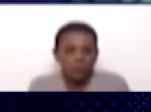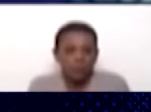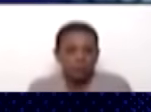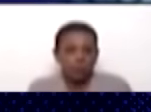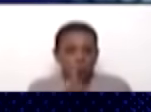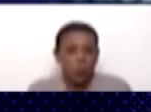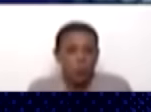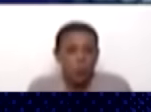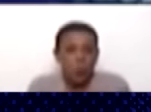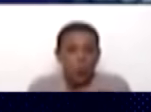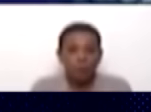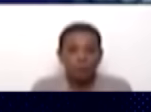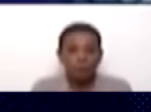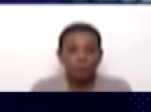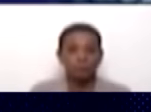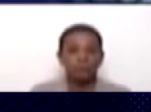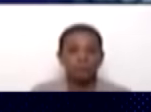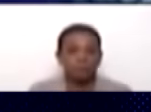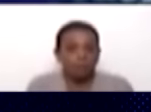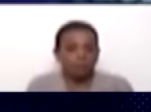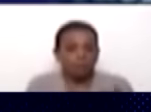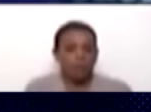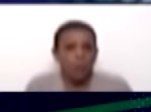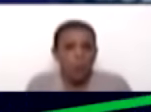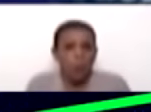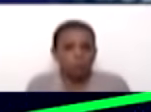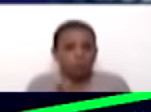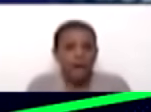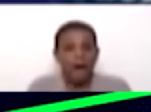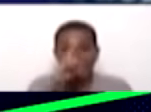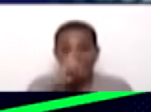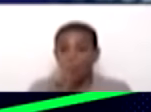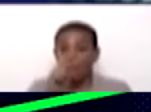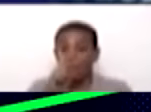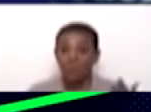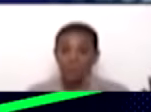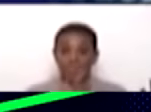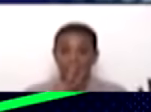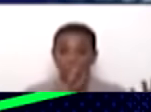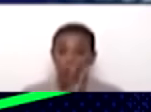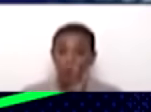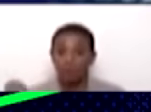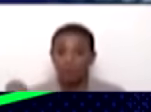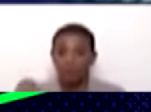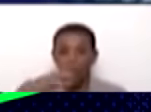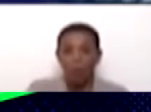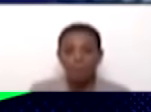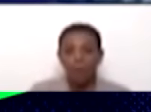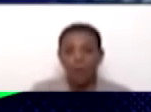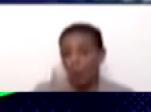neoliberal, llamado liberal por ellos, que se impuso en los años 70 con los golpes de Estado de